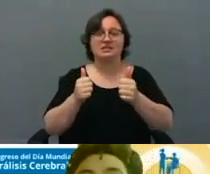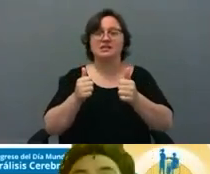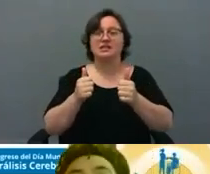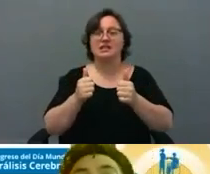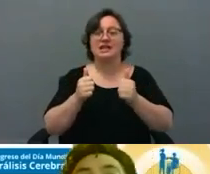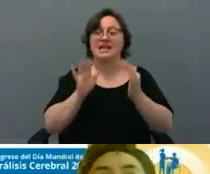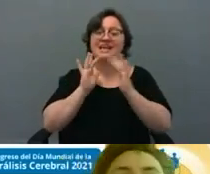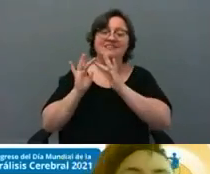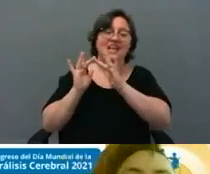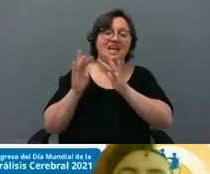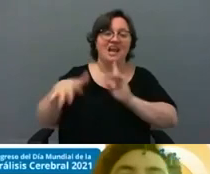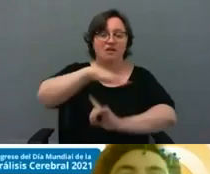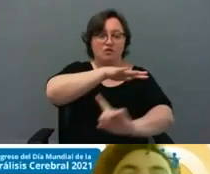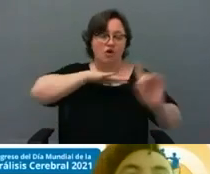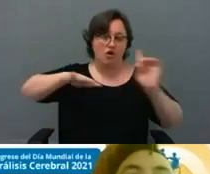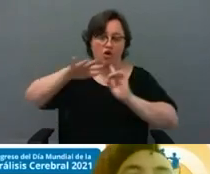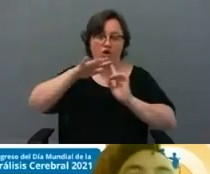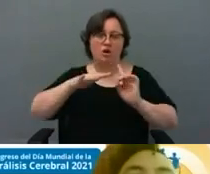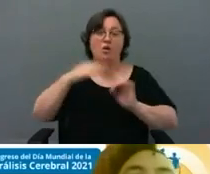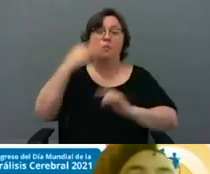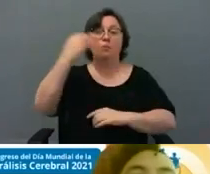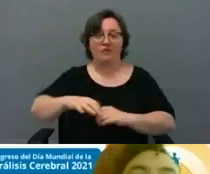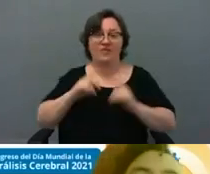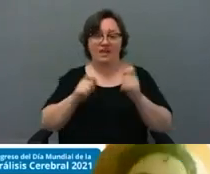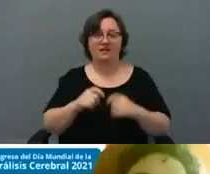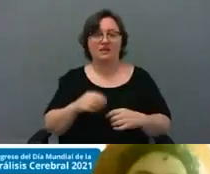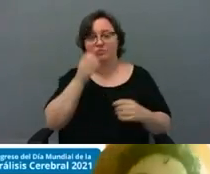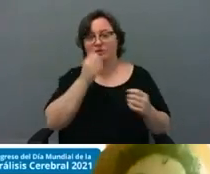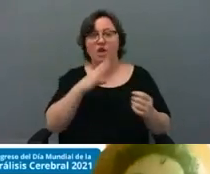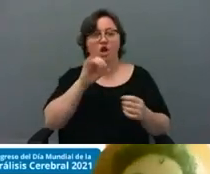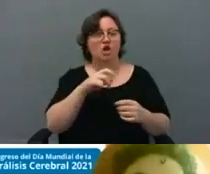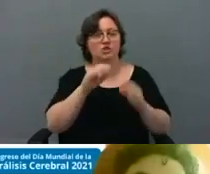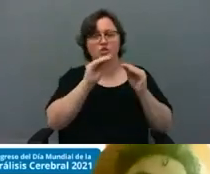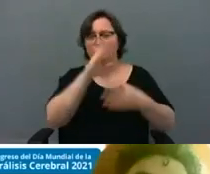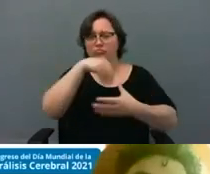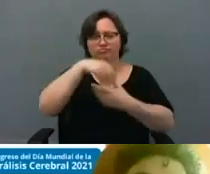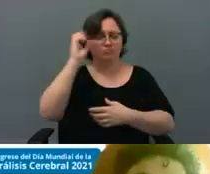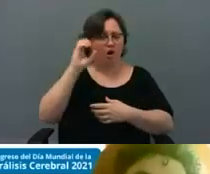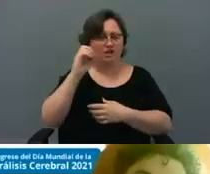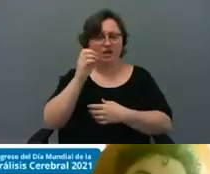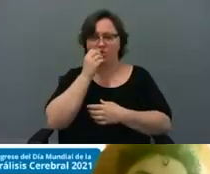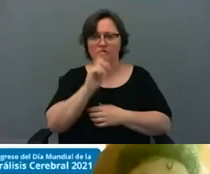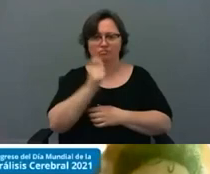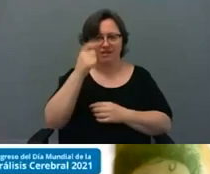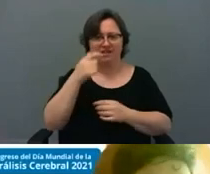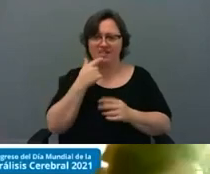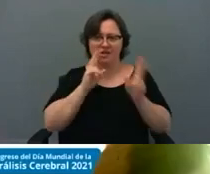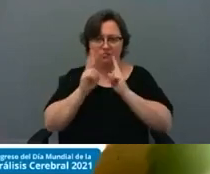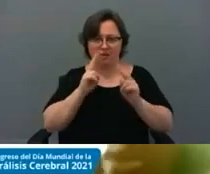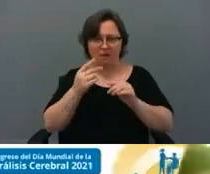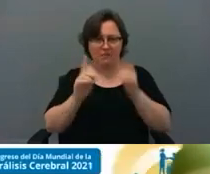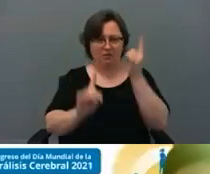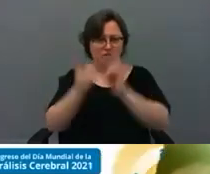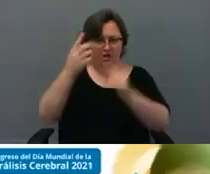esa interacción con el entorno. Bueno, Conchi, tu intervención ha triunfado totalmente, porque